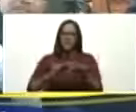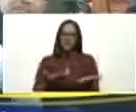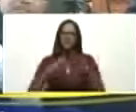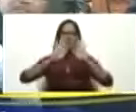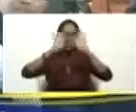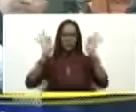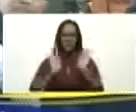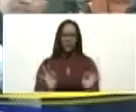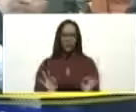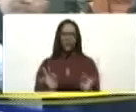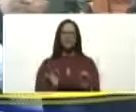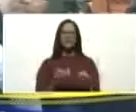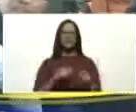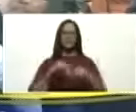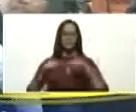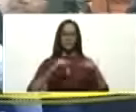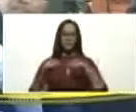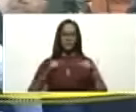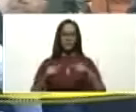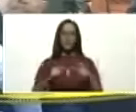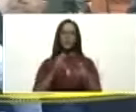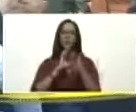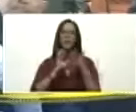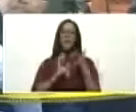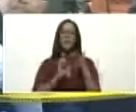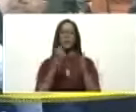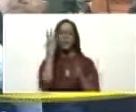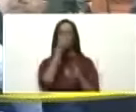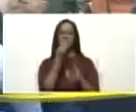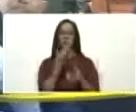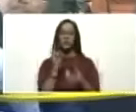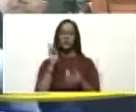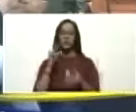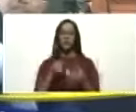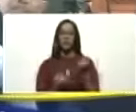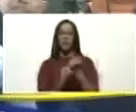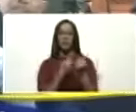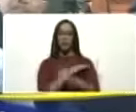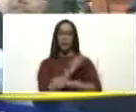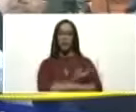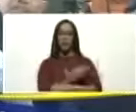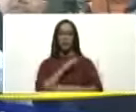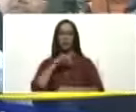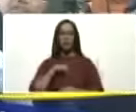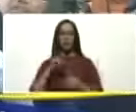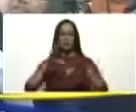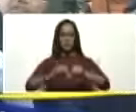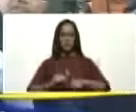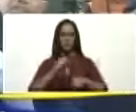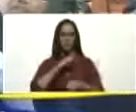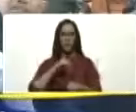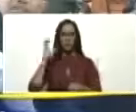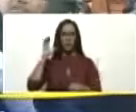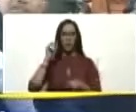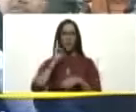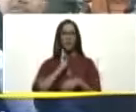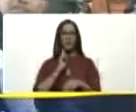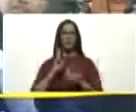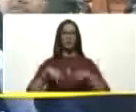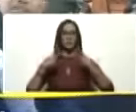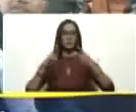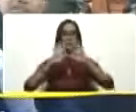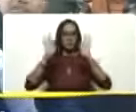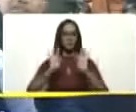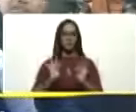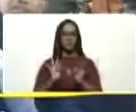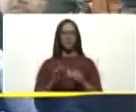de gestión, un instrumento maravilloso que usted viene empujando con fuerza y nosotros lo estamos consolidando aquí en nuestro Estado Bolívar, y es el nuevo modelo de